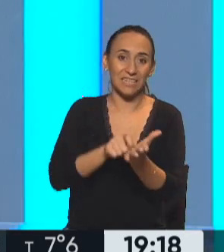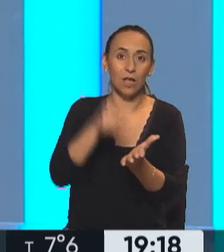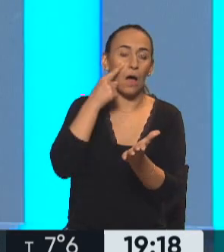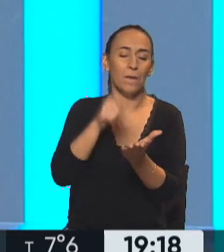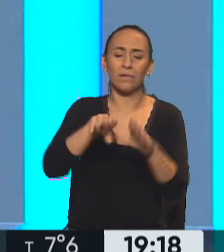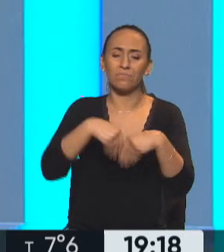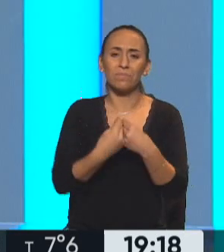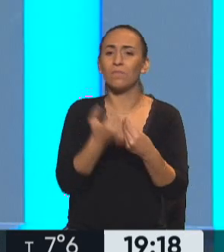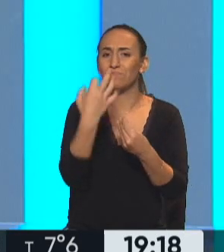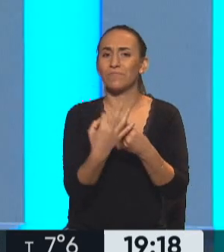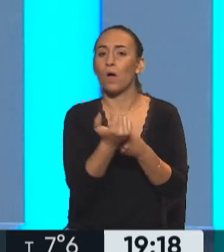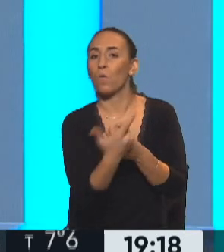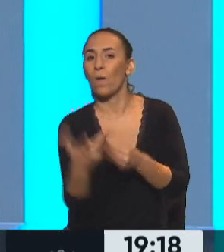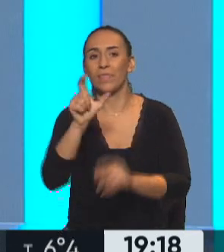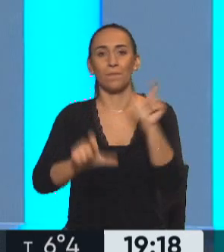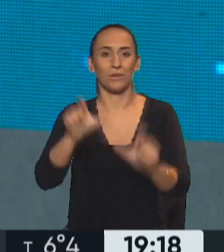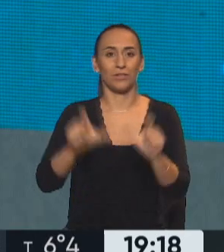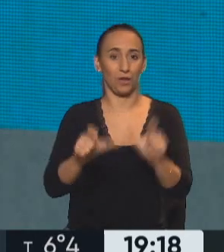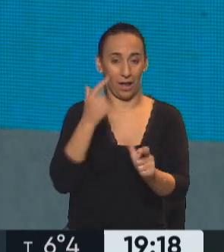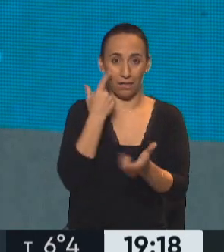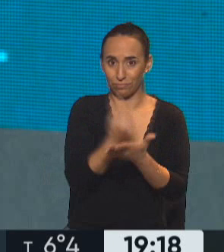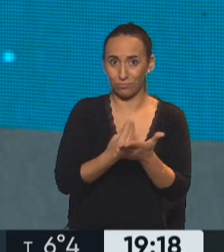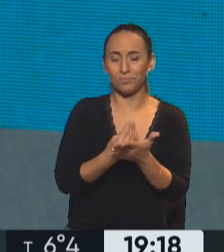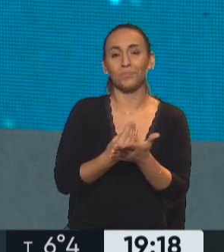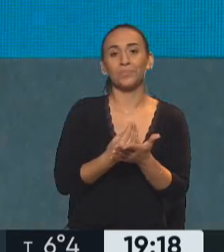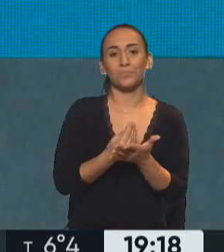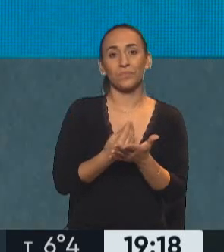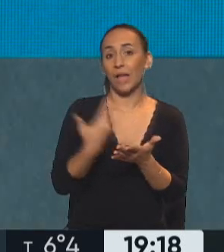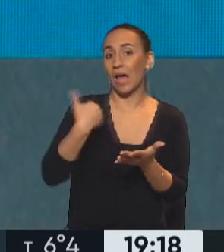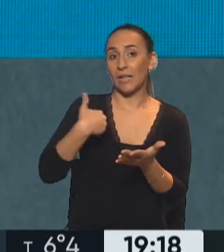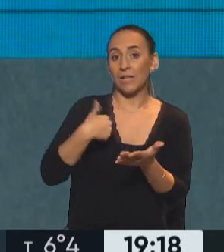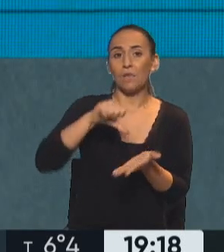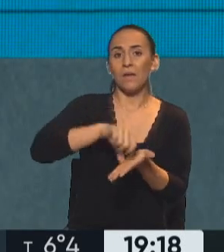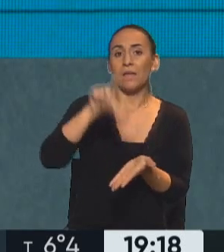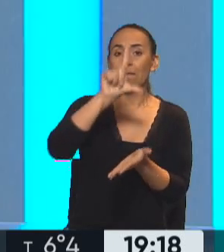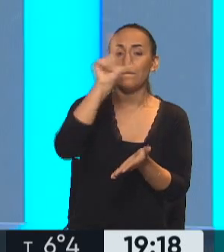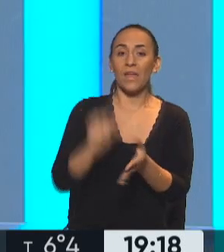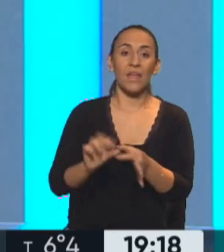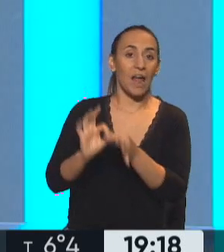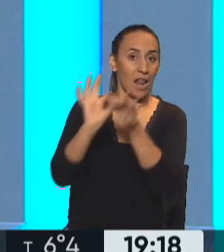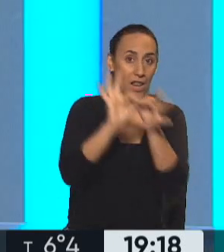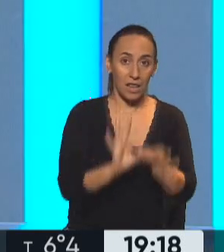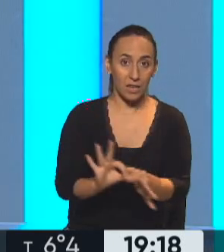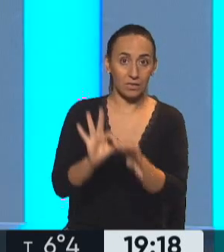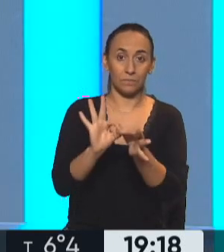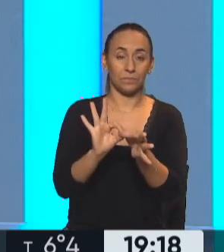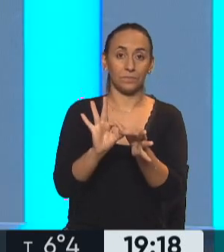cuántos somos. Es un país federal,